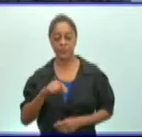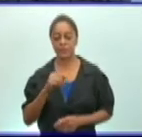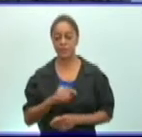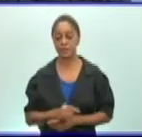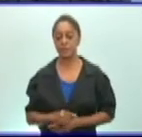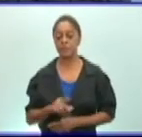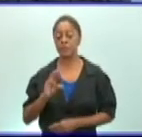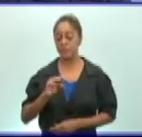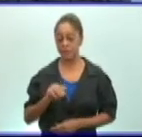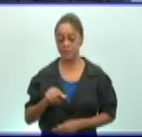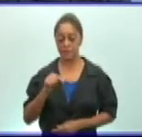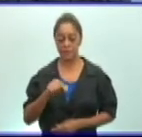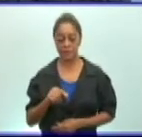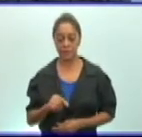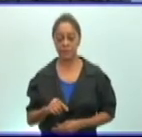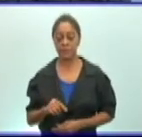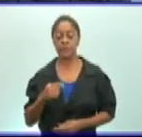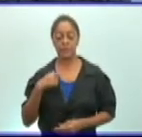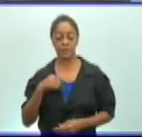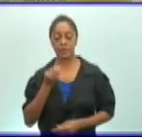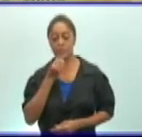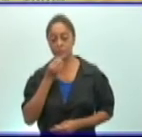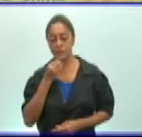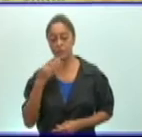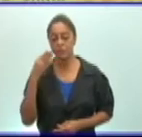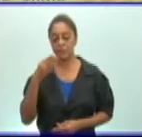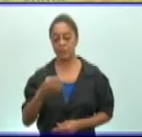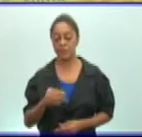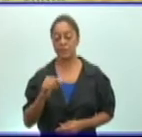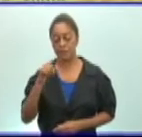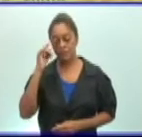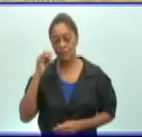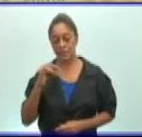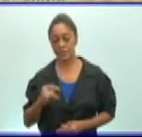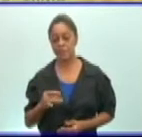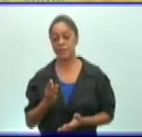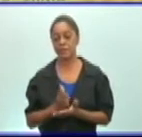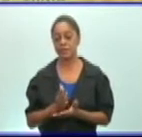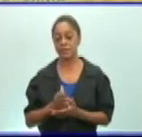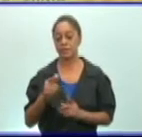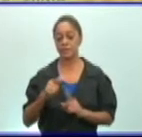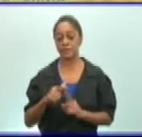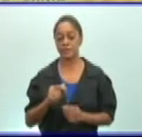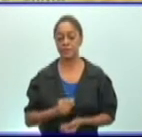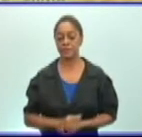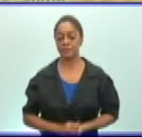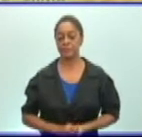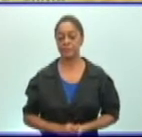tanto, dicho esto, estamos en condiciones de ir ahora sí a nuestro estudio individual.